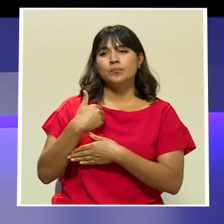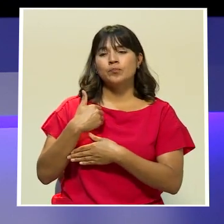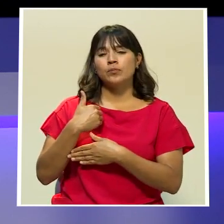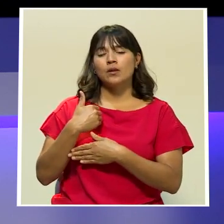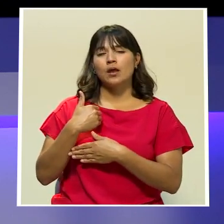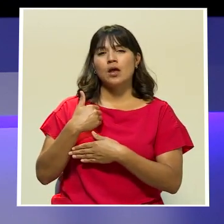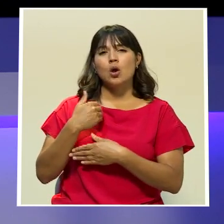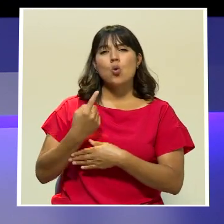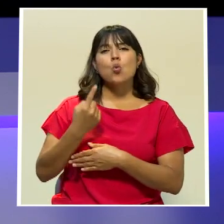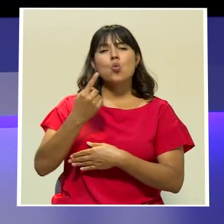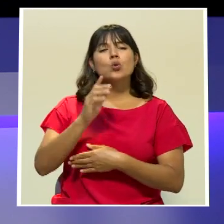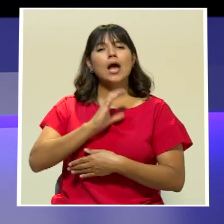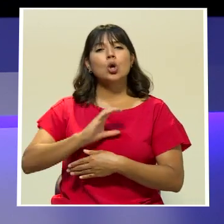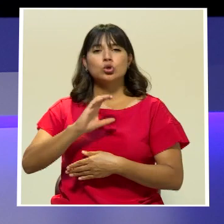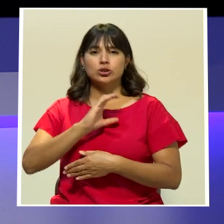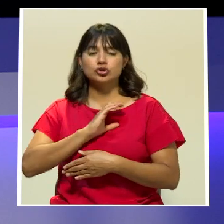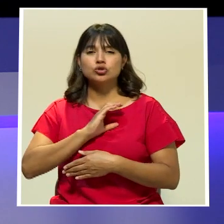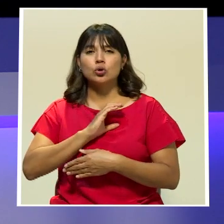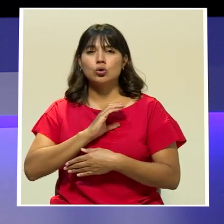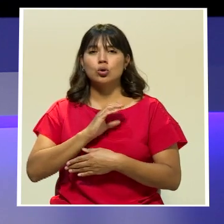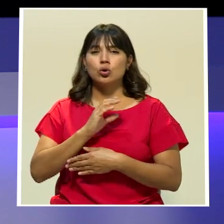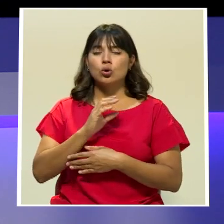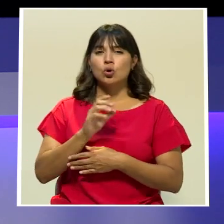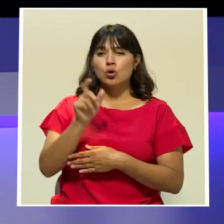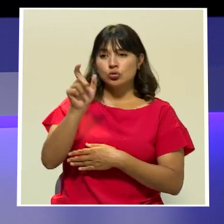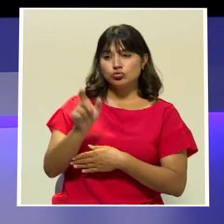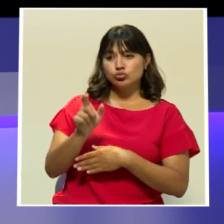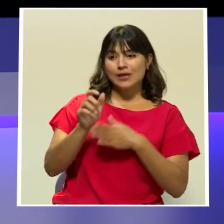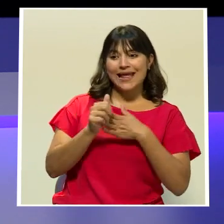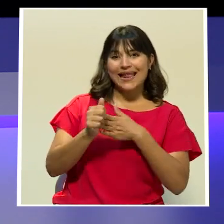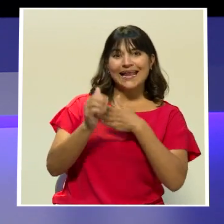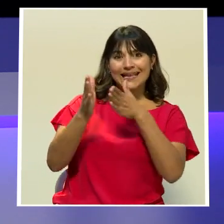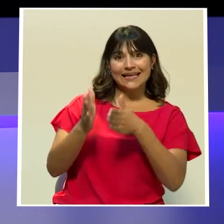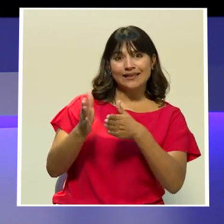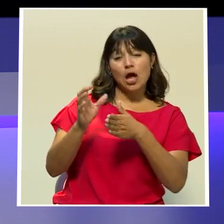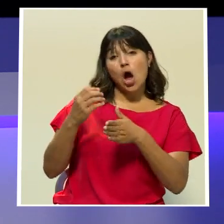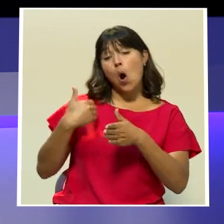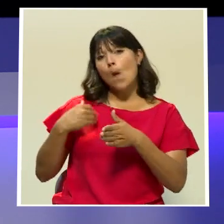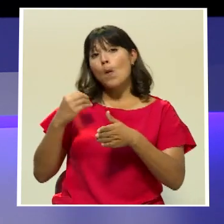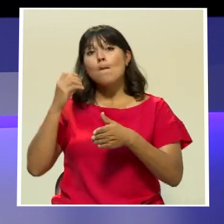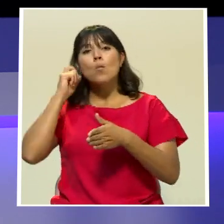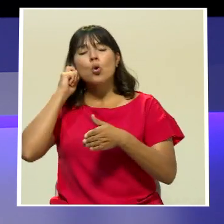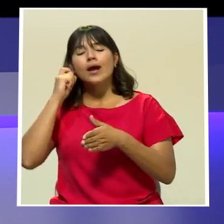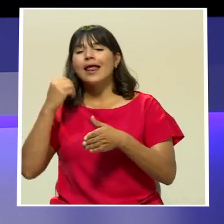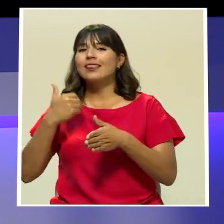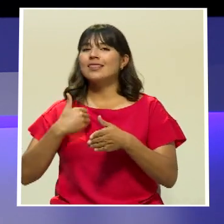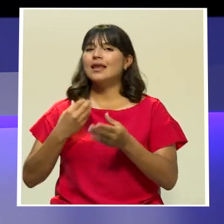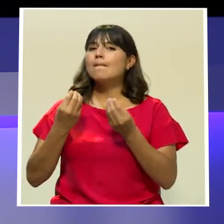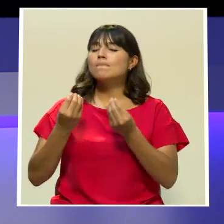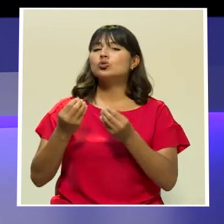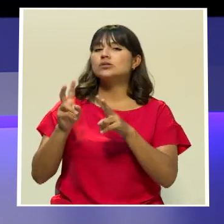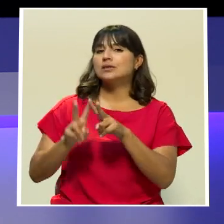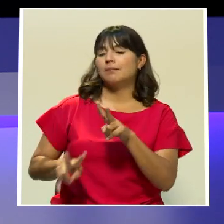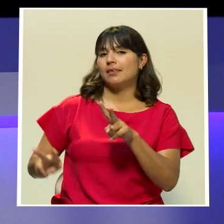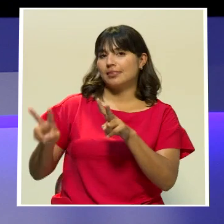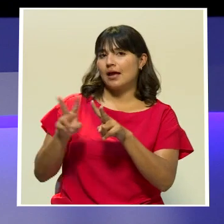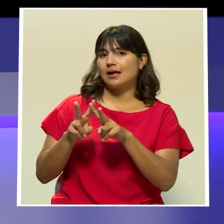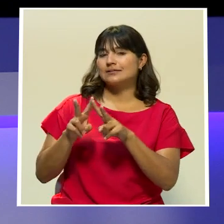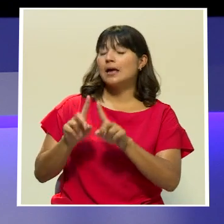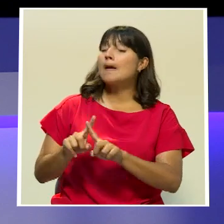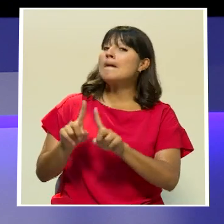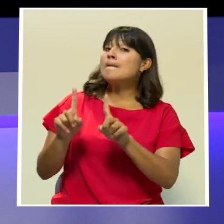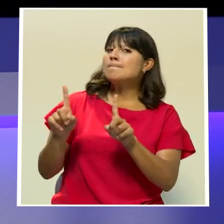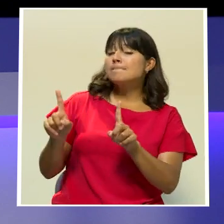condición de líder o de lideresa es una condición que tiene muchos recursos, pero podríamos resumirlos en